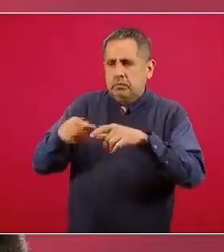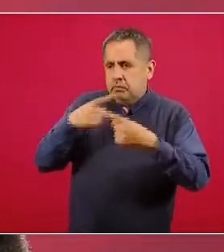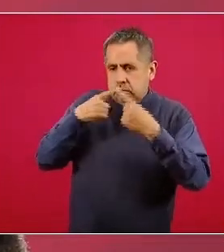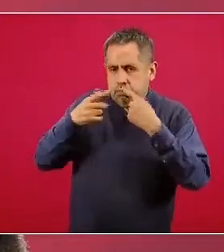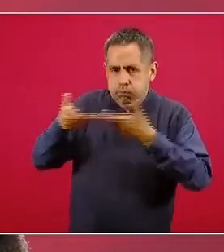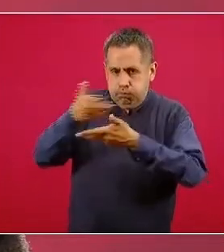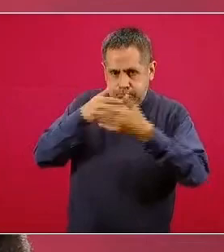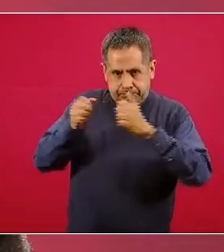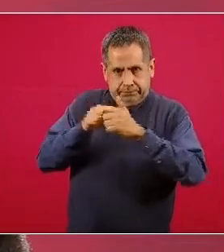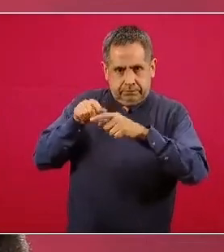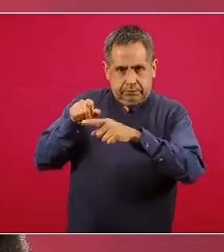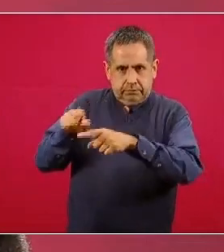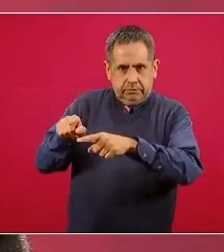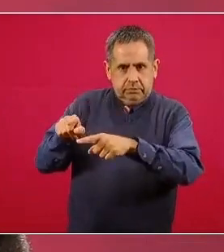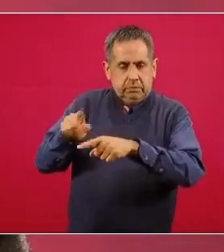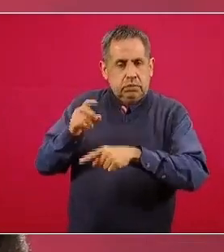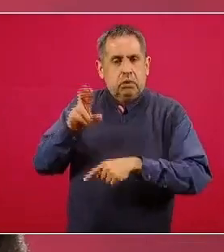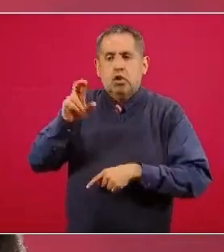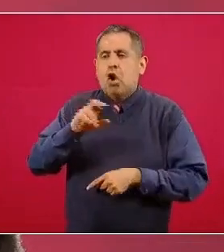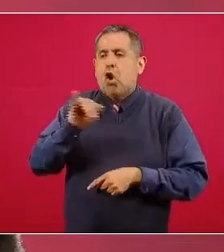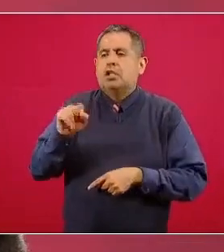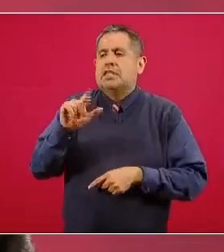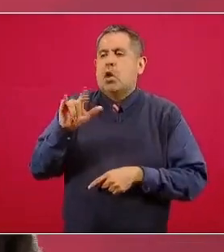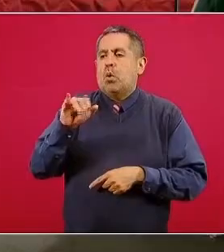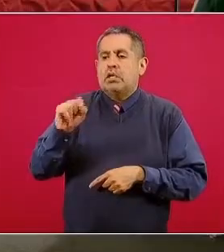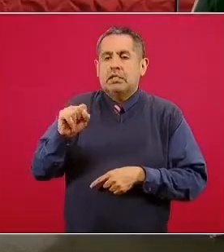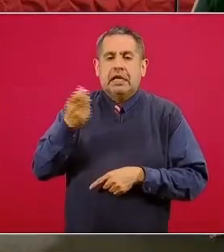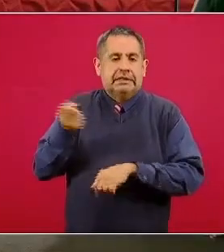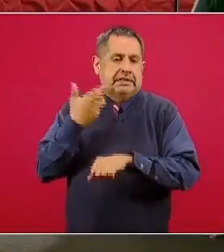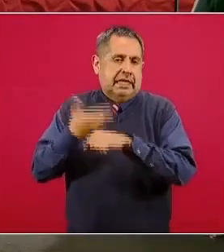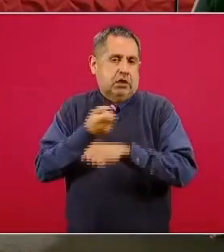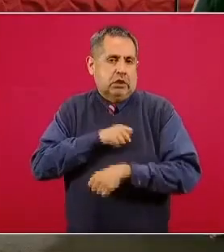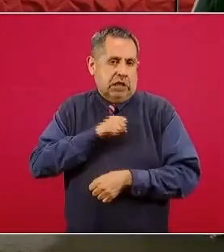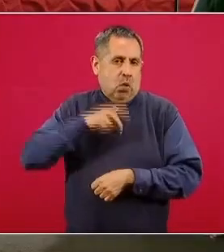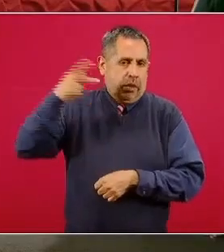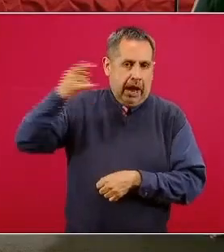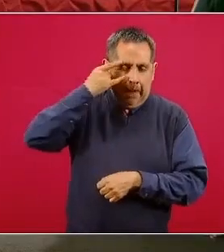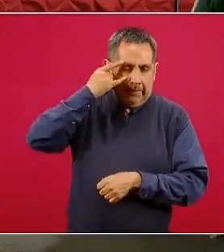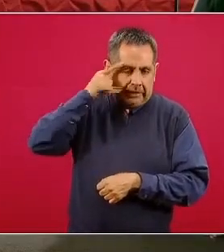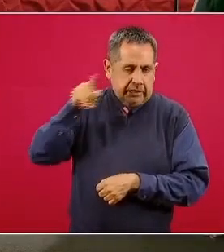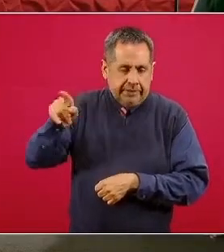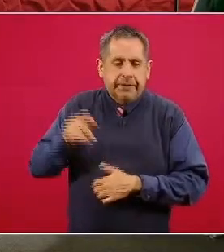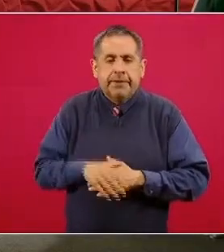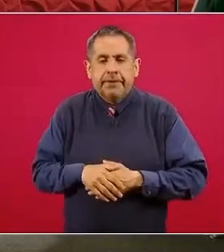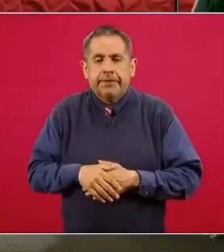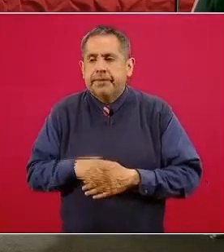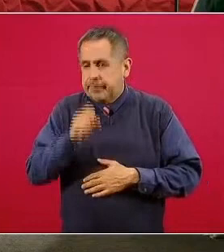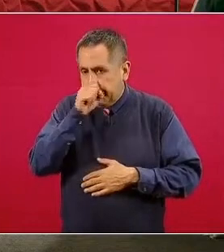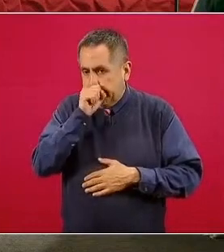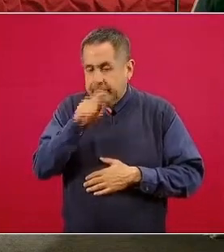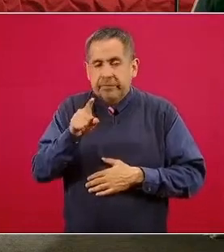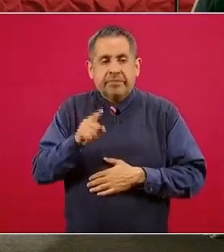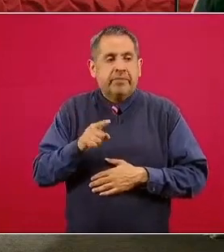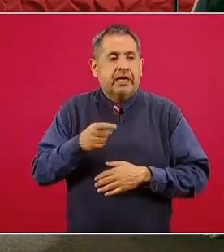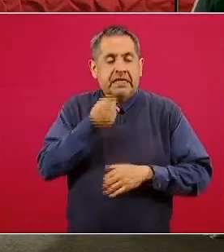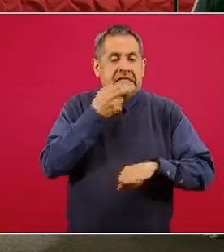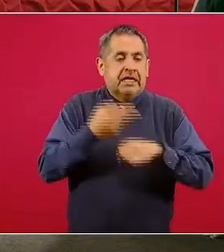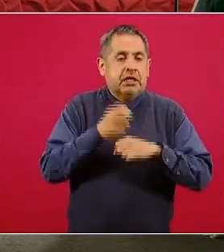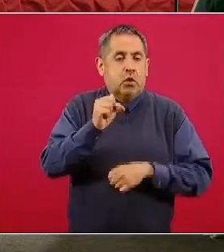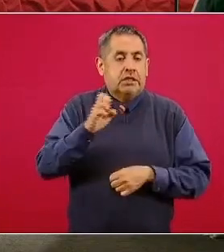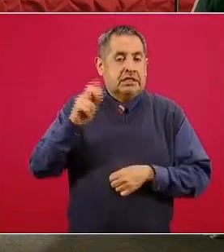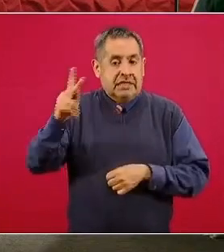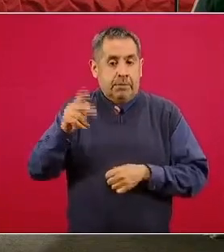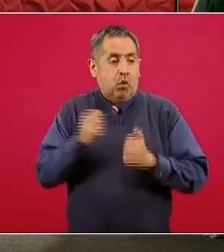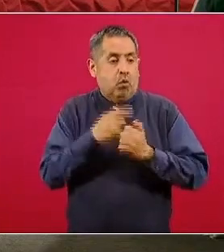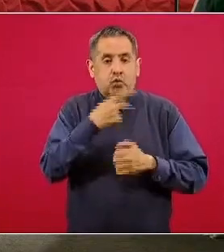trabajo, en particular el doctor José Luis González, secretario de Salud, y el secretario Esteban Moctezuma Barragán y su